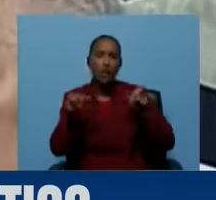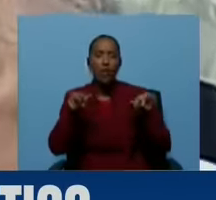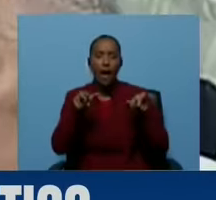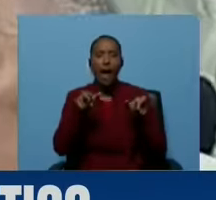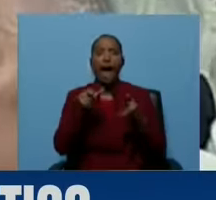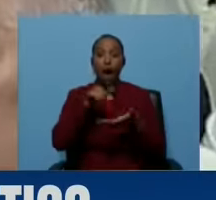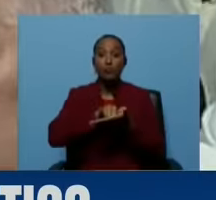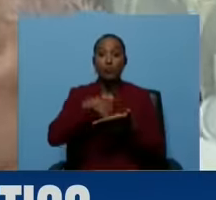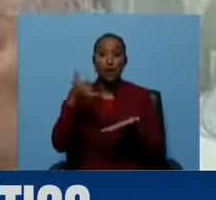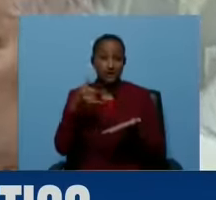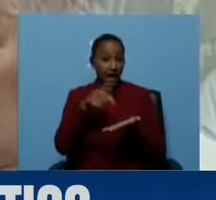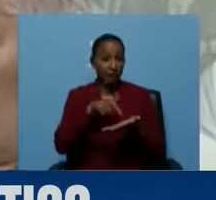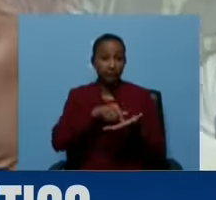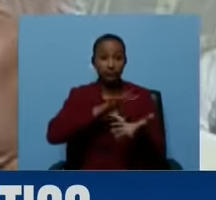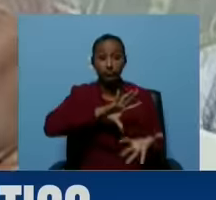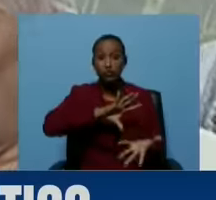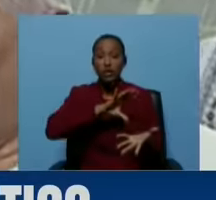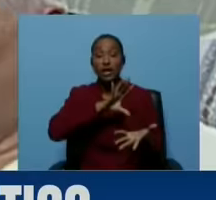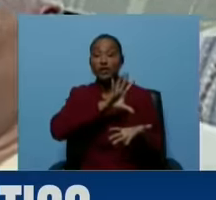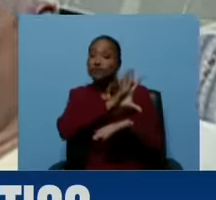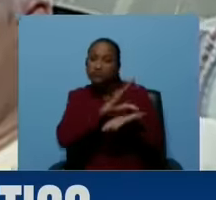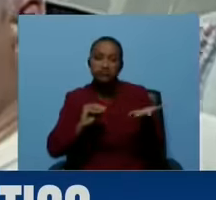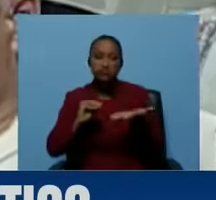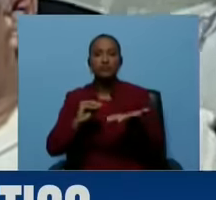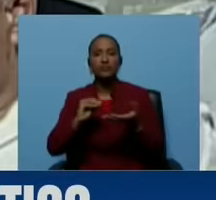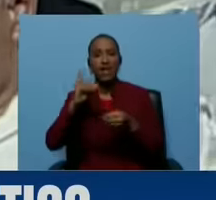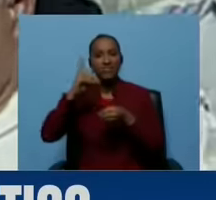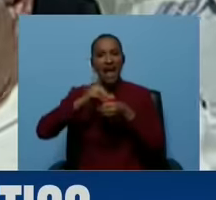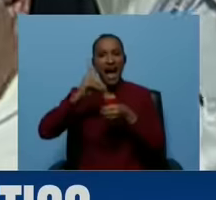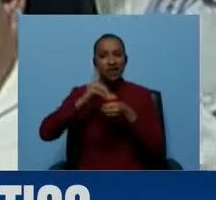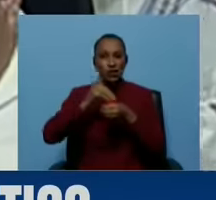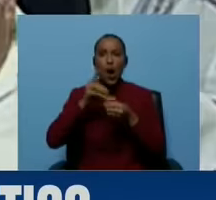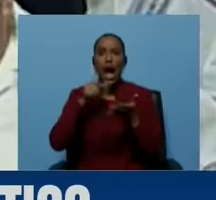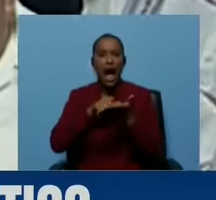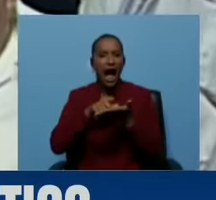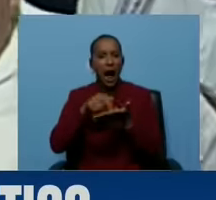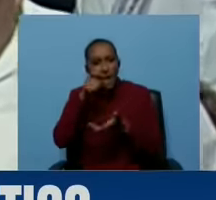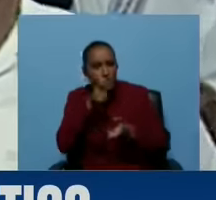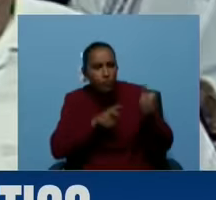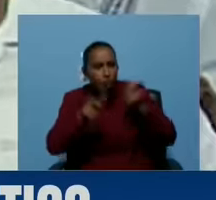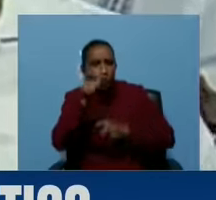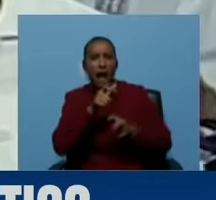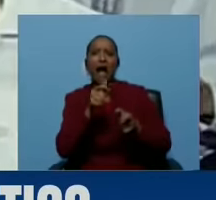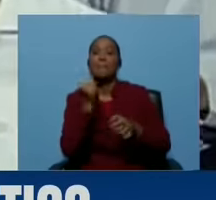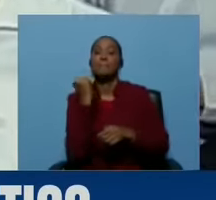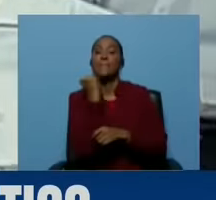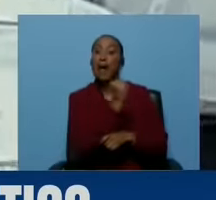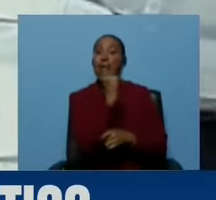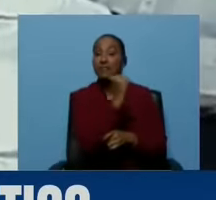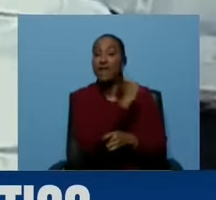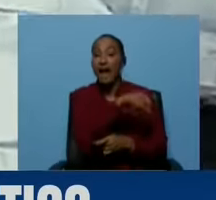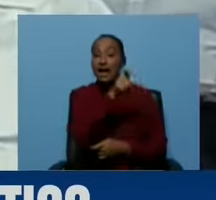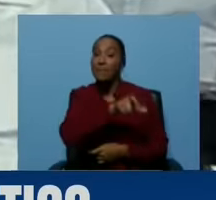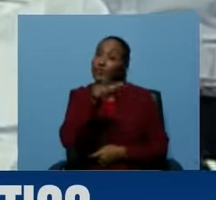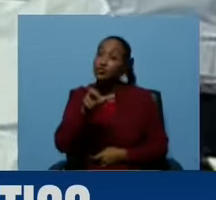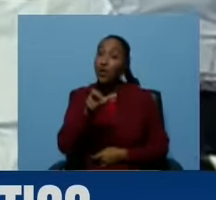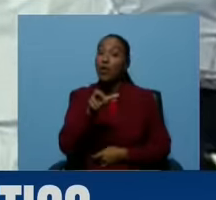de palestinos en Gaza. Se han convertido en un verdadero instrumento de guerra contra los